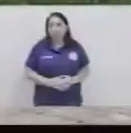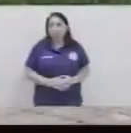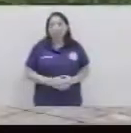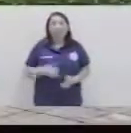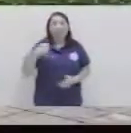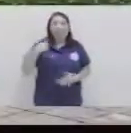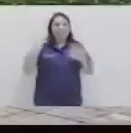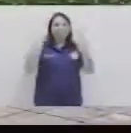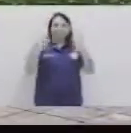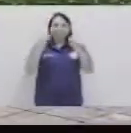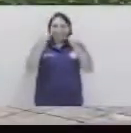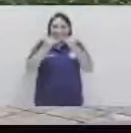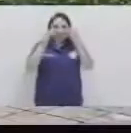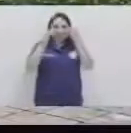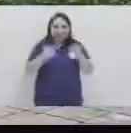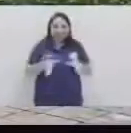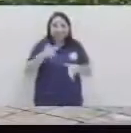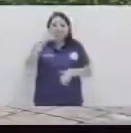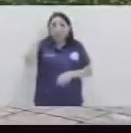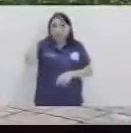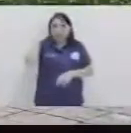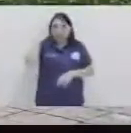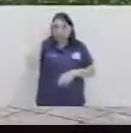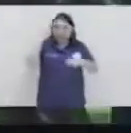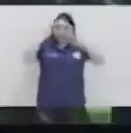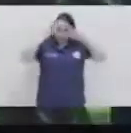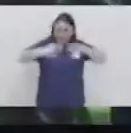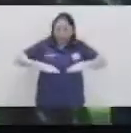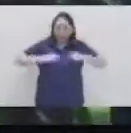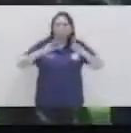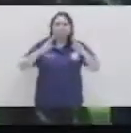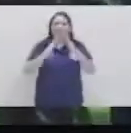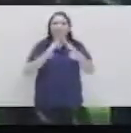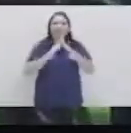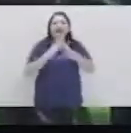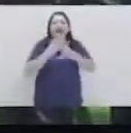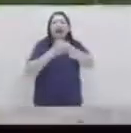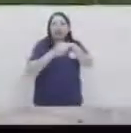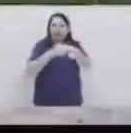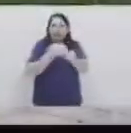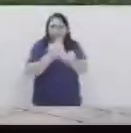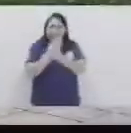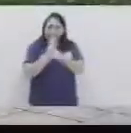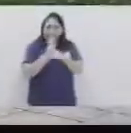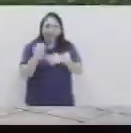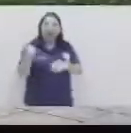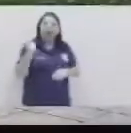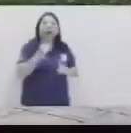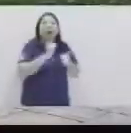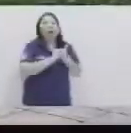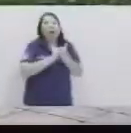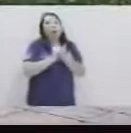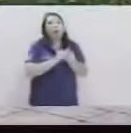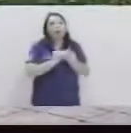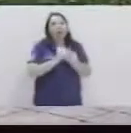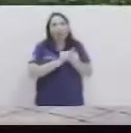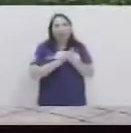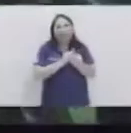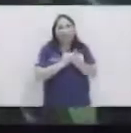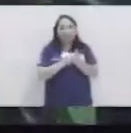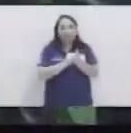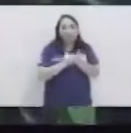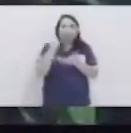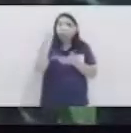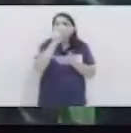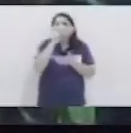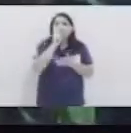ok chicos, para finalizar, recuerden que es necesario lavarse bien las manos con agua y con jabón. Si no hay en casa,